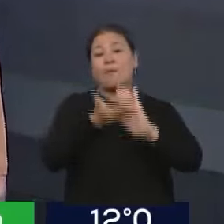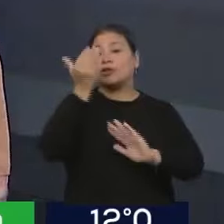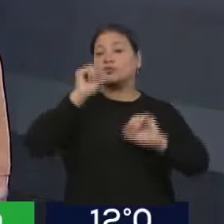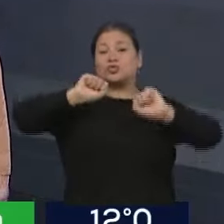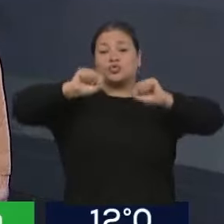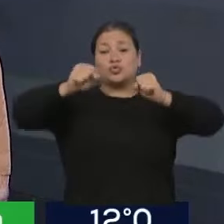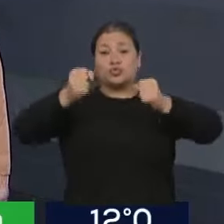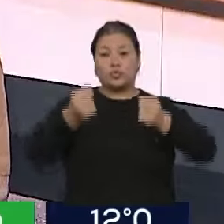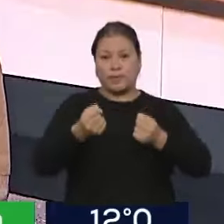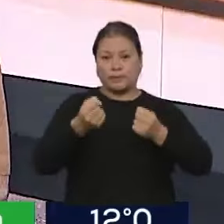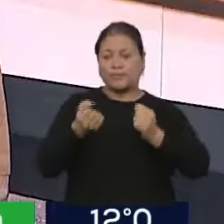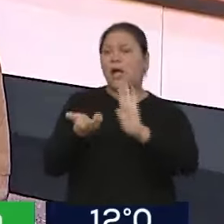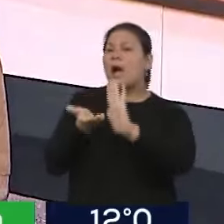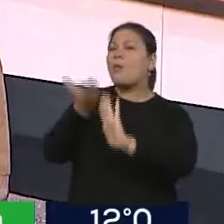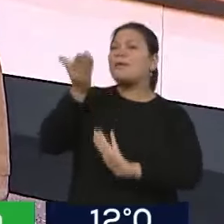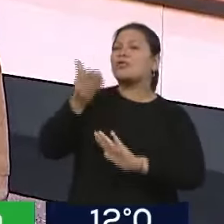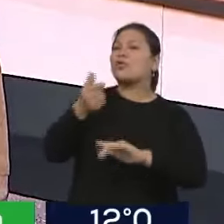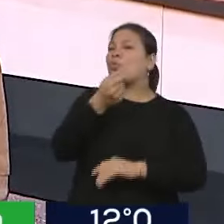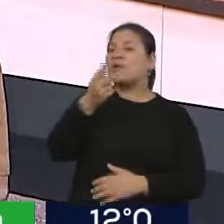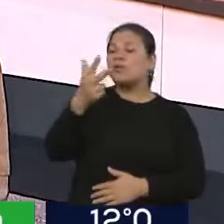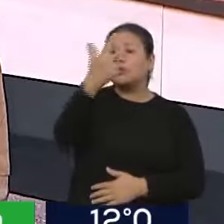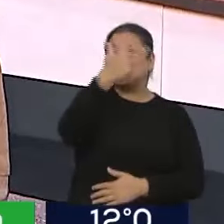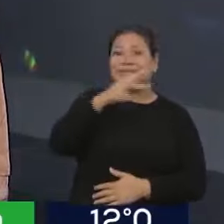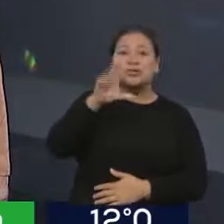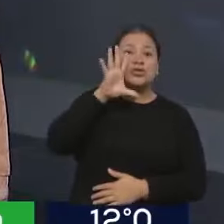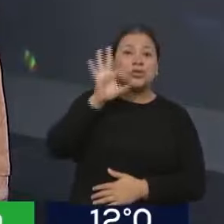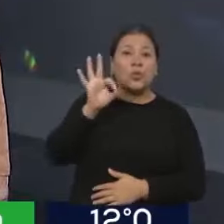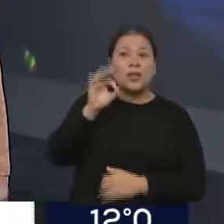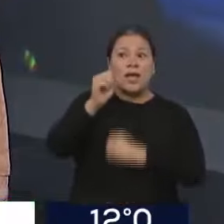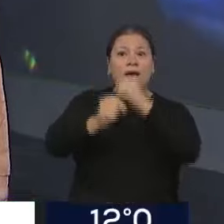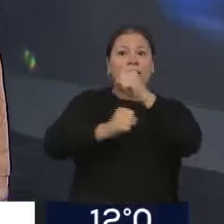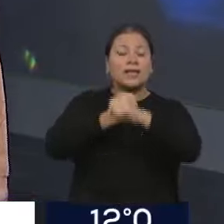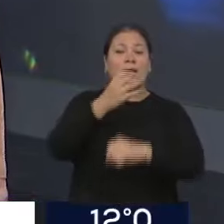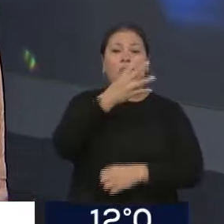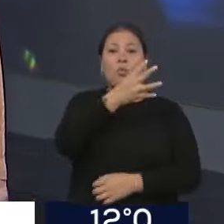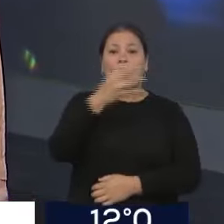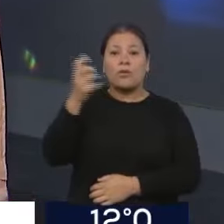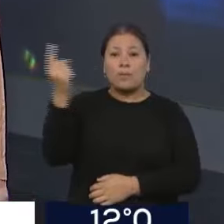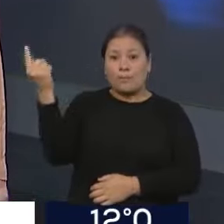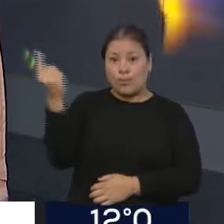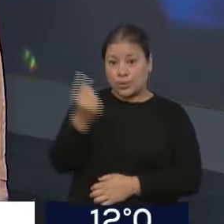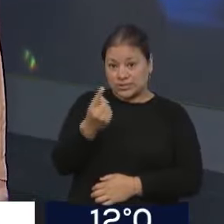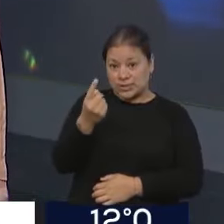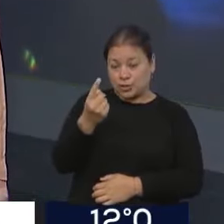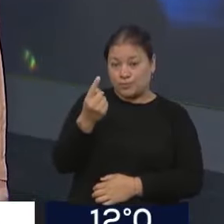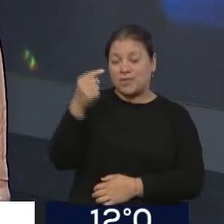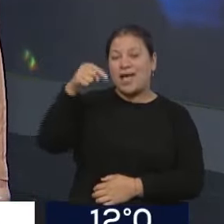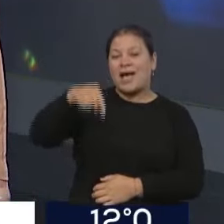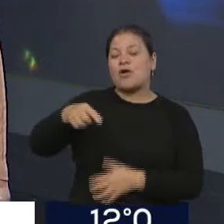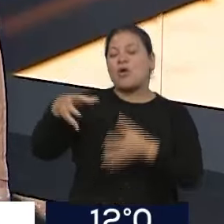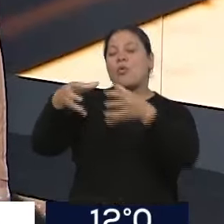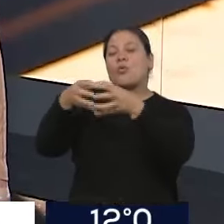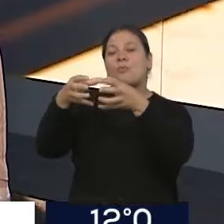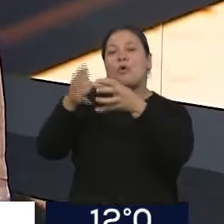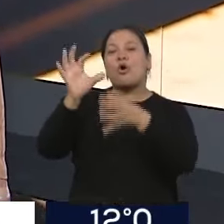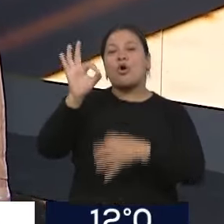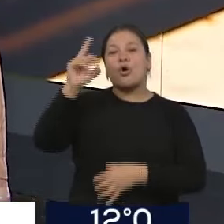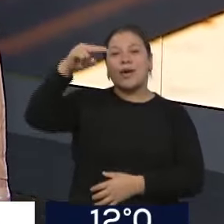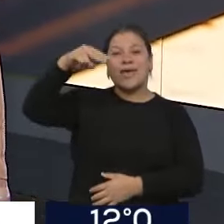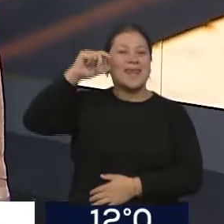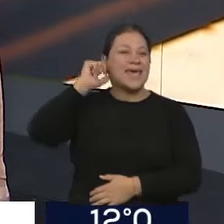el orden del 350 y hasta el 400% en algunos casos. Vas a escuchar ahora a la ONG Protectora, que indica